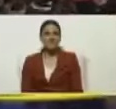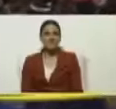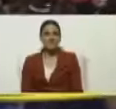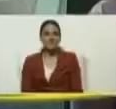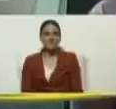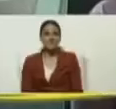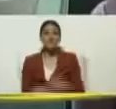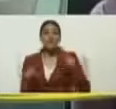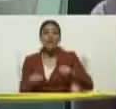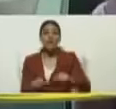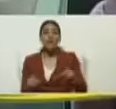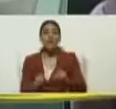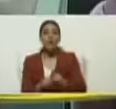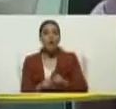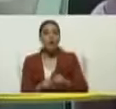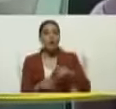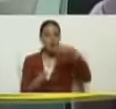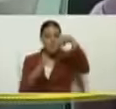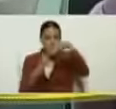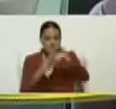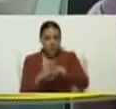Esta es la patria profunda,